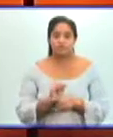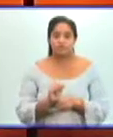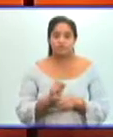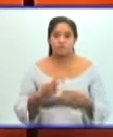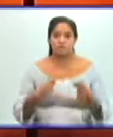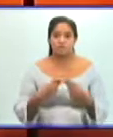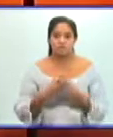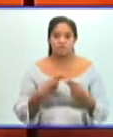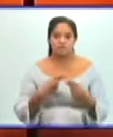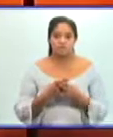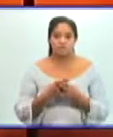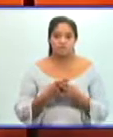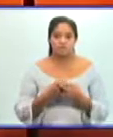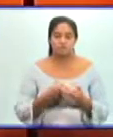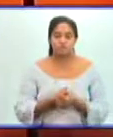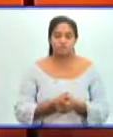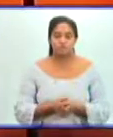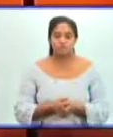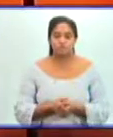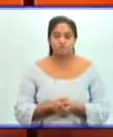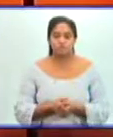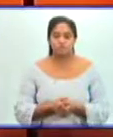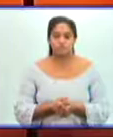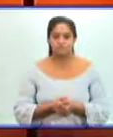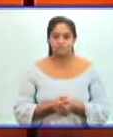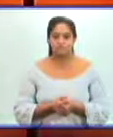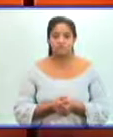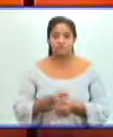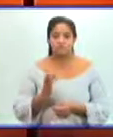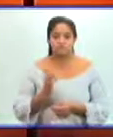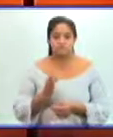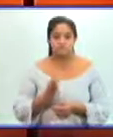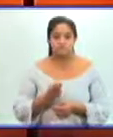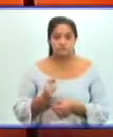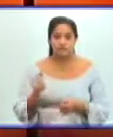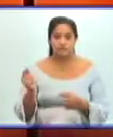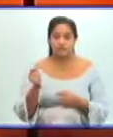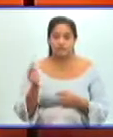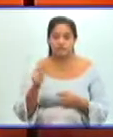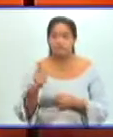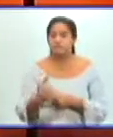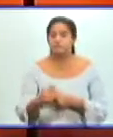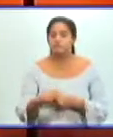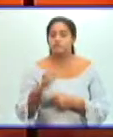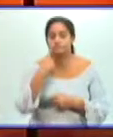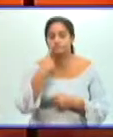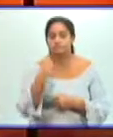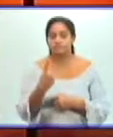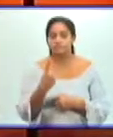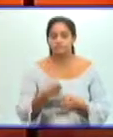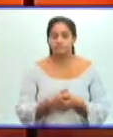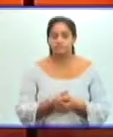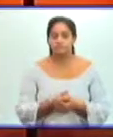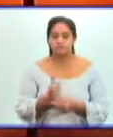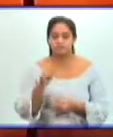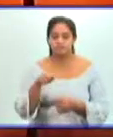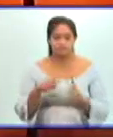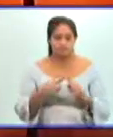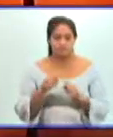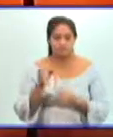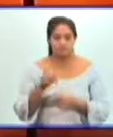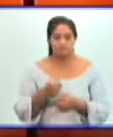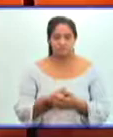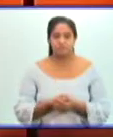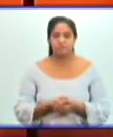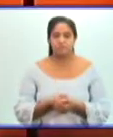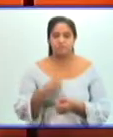para demostrar sus destrezas. Precisamente la primera actividad que hoy les voy a mostrar trata sobre esto. Veamos qué